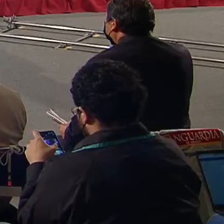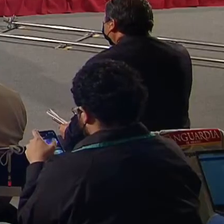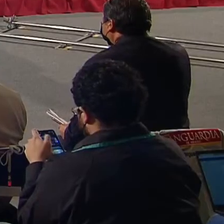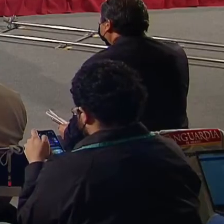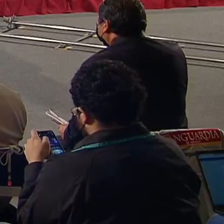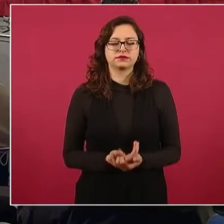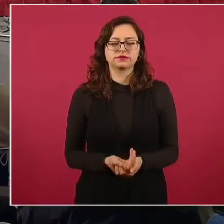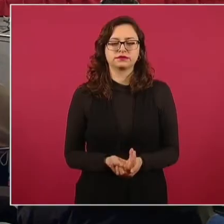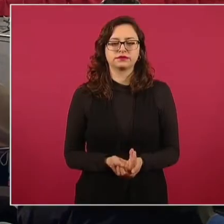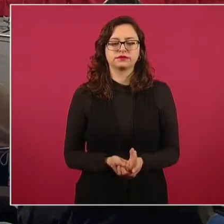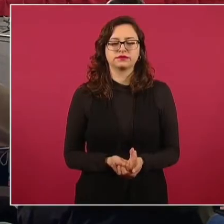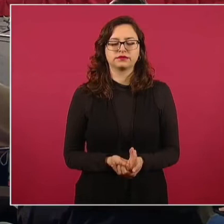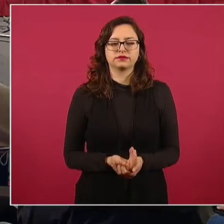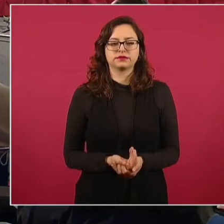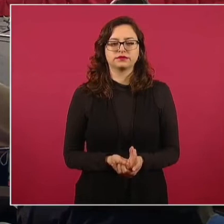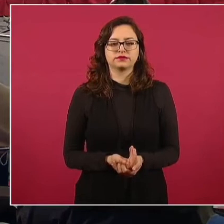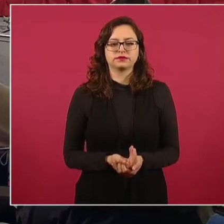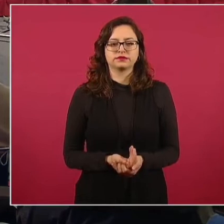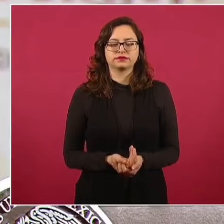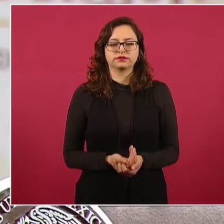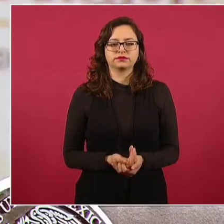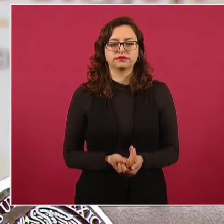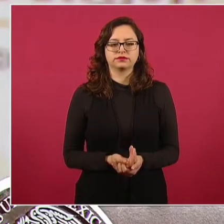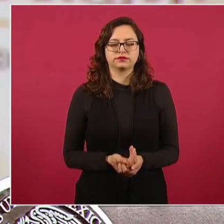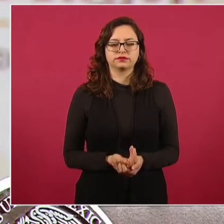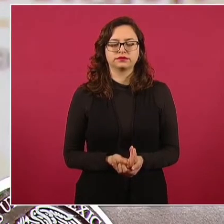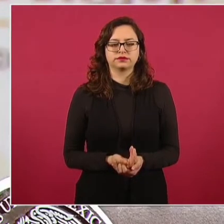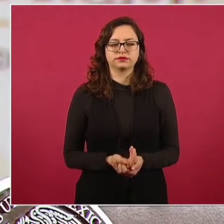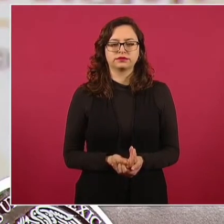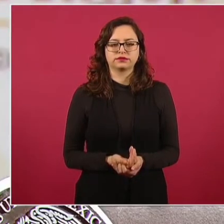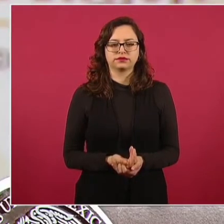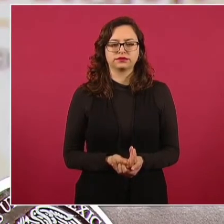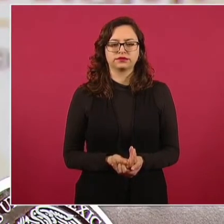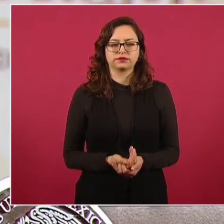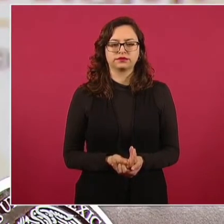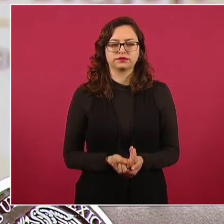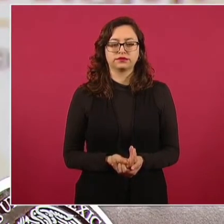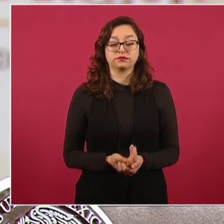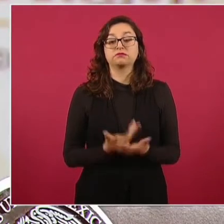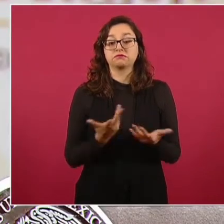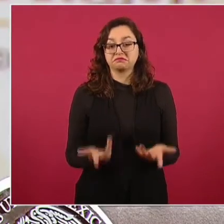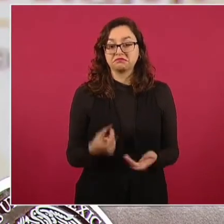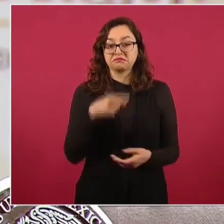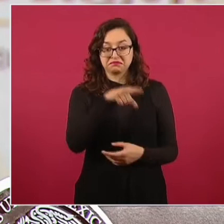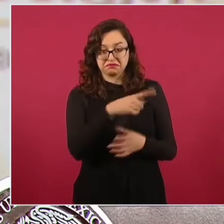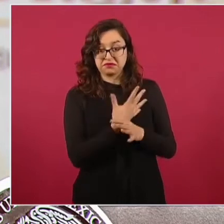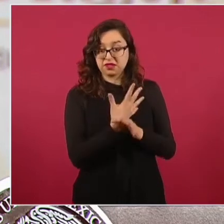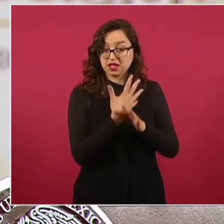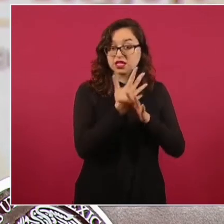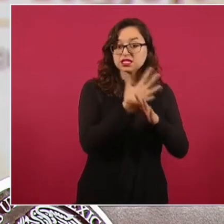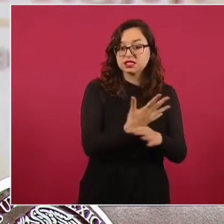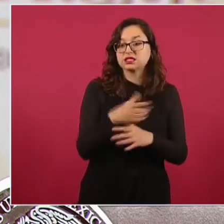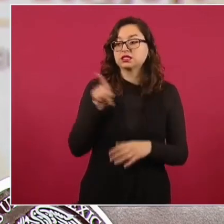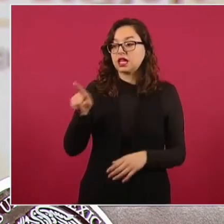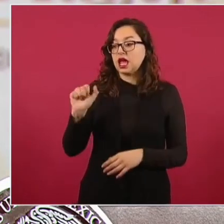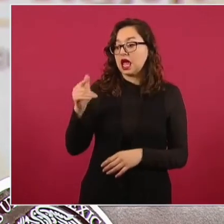la militarización total del país e incluso someter a la oposición. Es una especie de extorsión